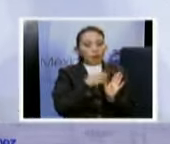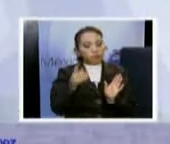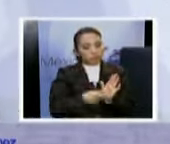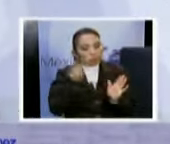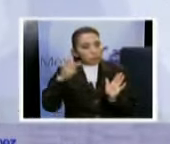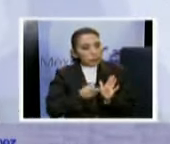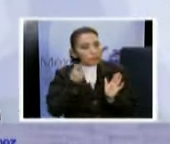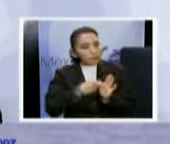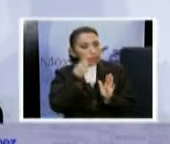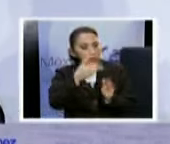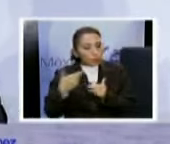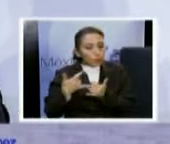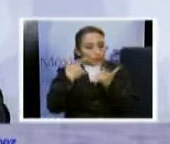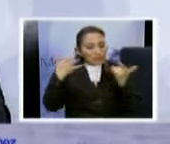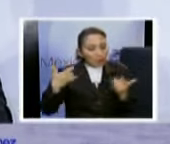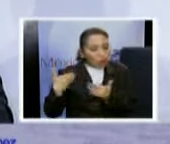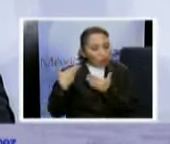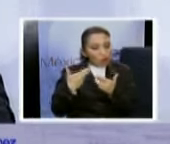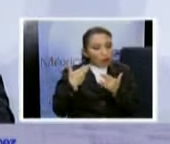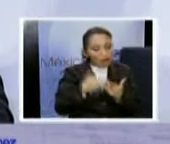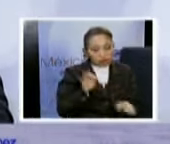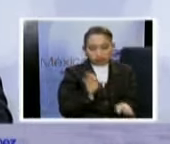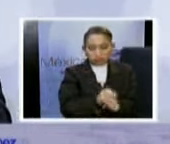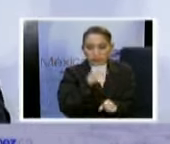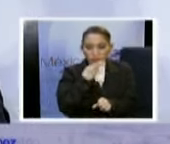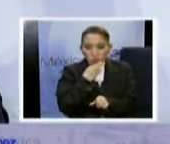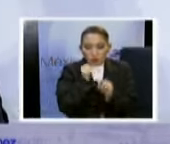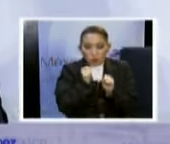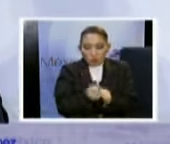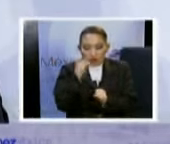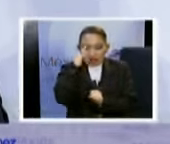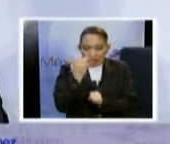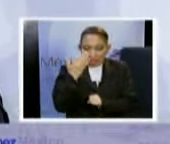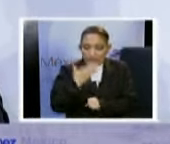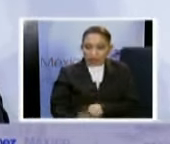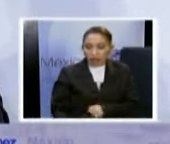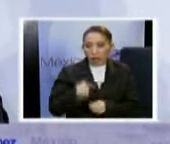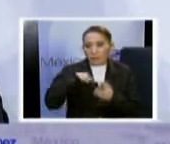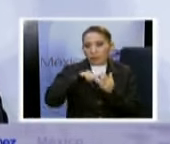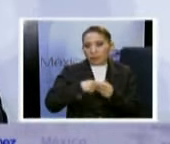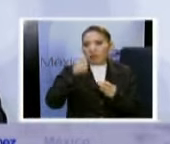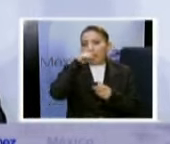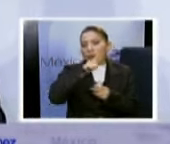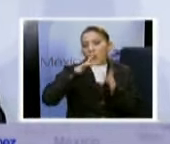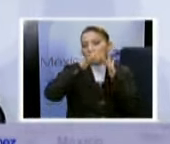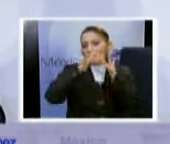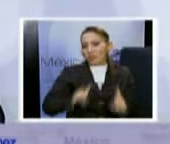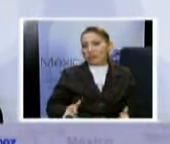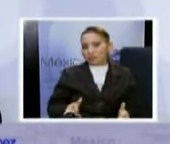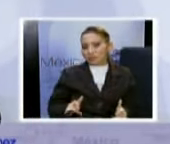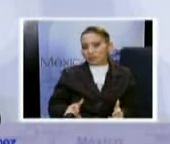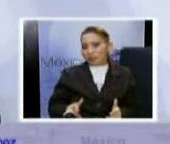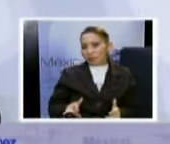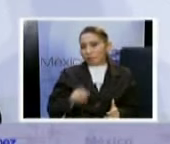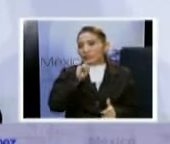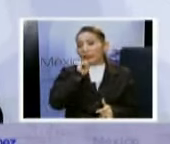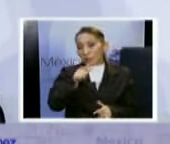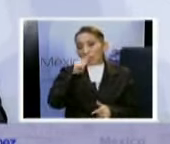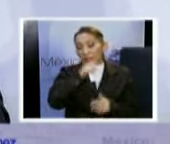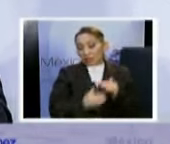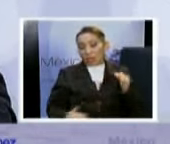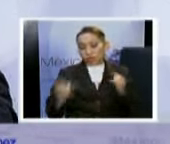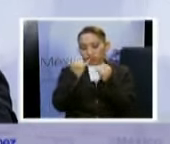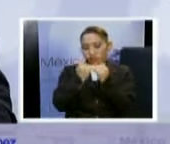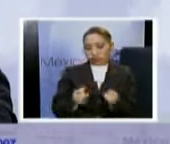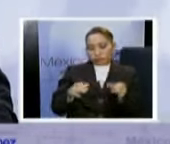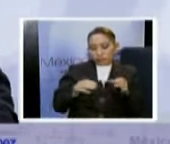constante de su herencia histórica y una defensa férrea de su identidad, comenzando por la lengua francesa. Además, este grado de